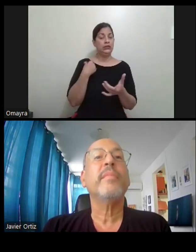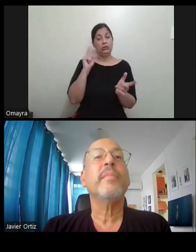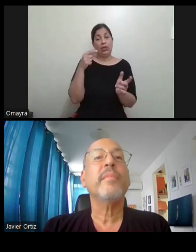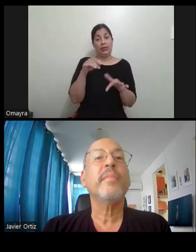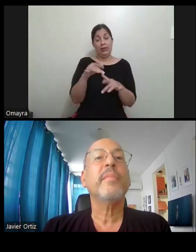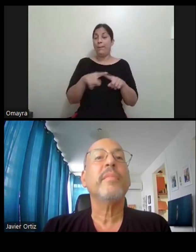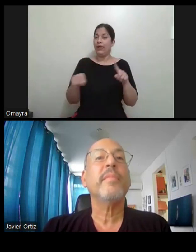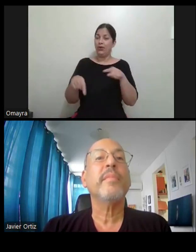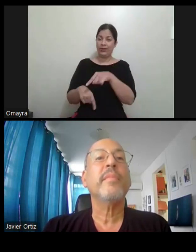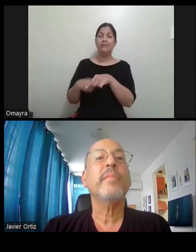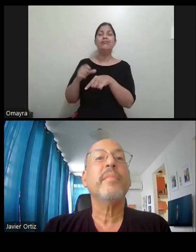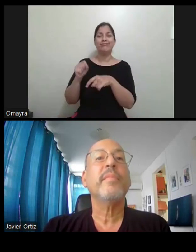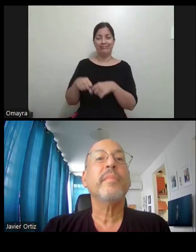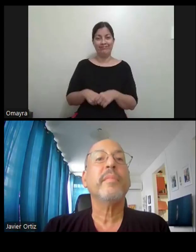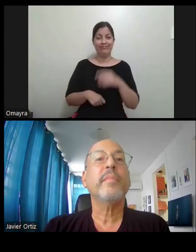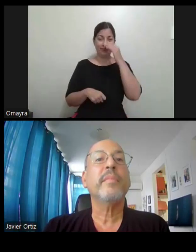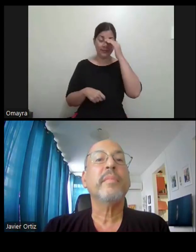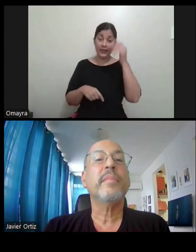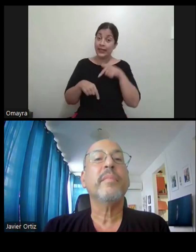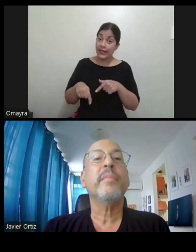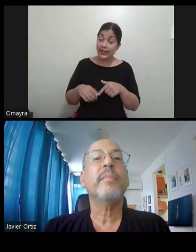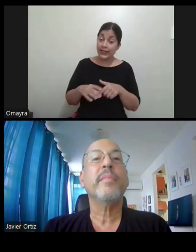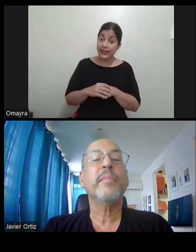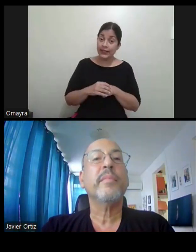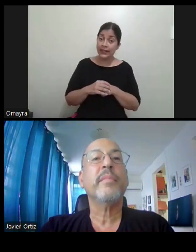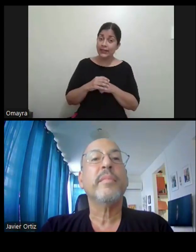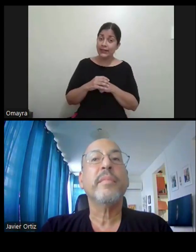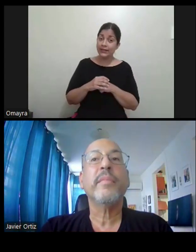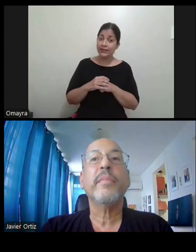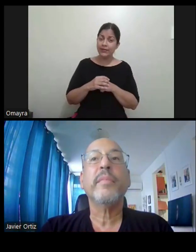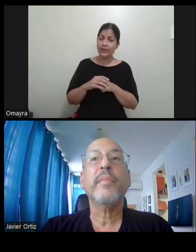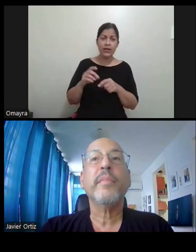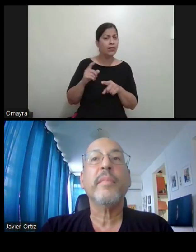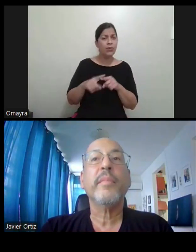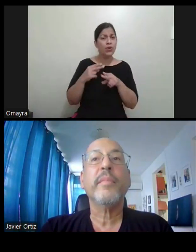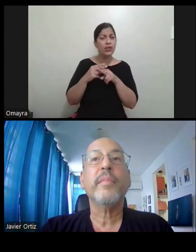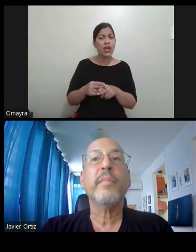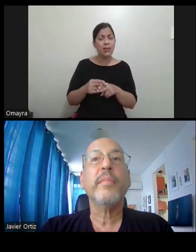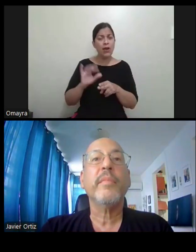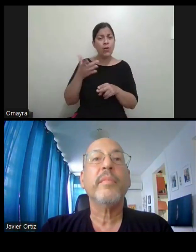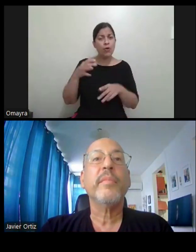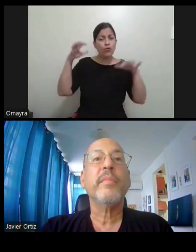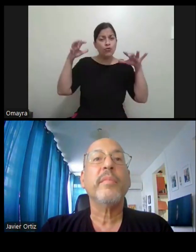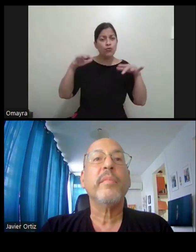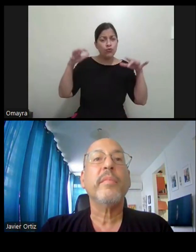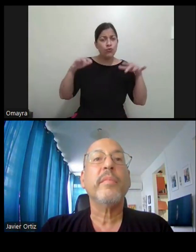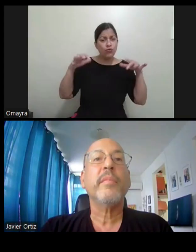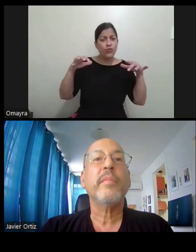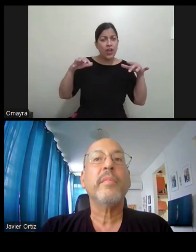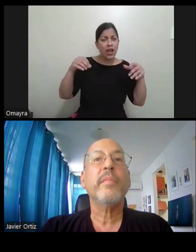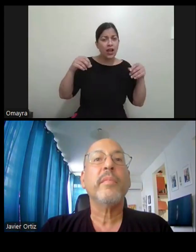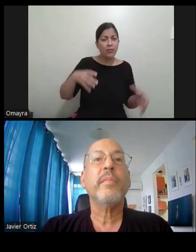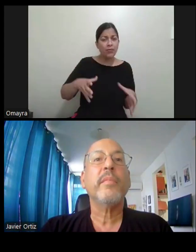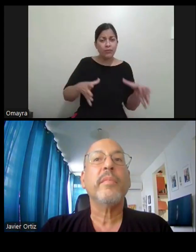este instrumento sí. Y este instrumento es bien particular. Pero es el mismo que le llaman el tambor de lluvia, que lo ponen afuera